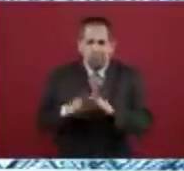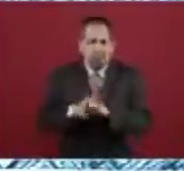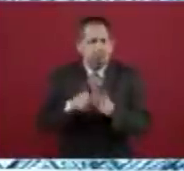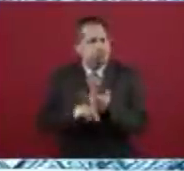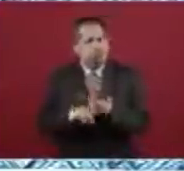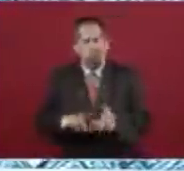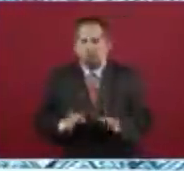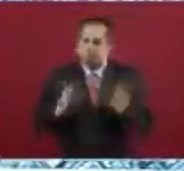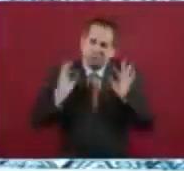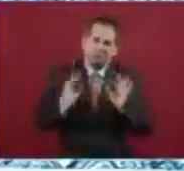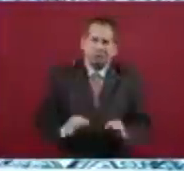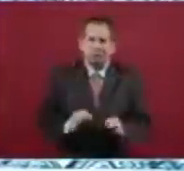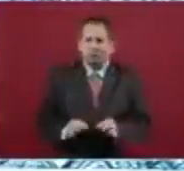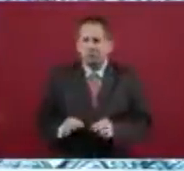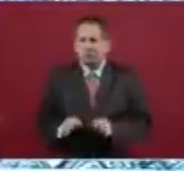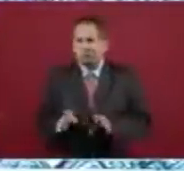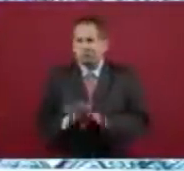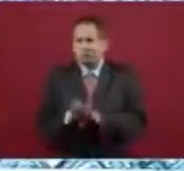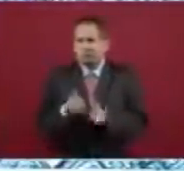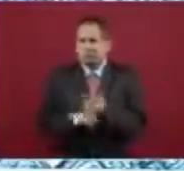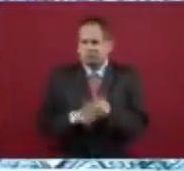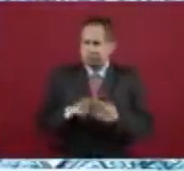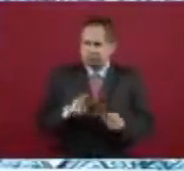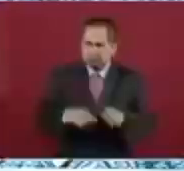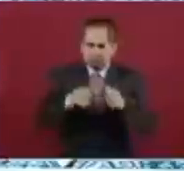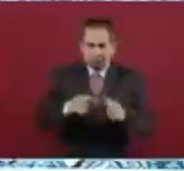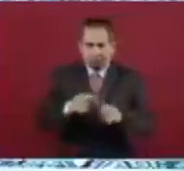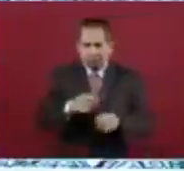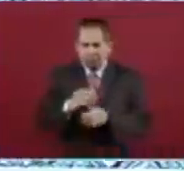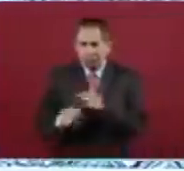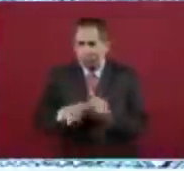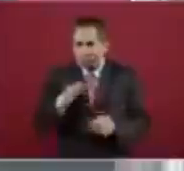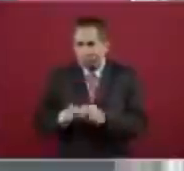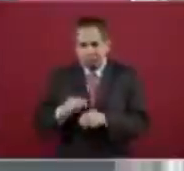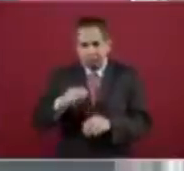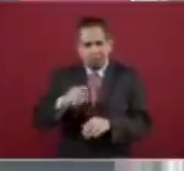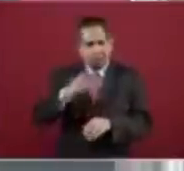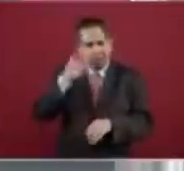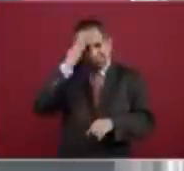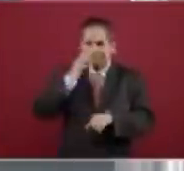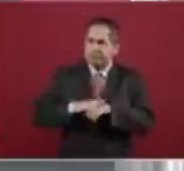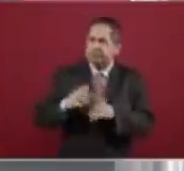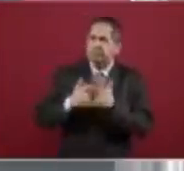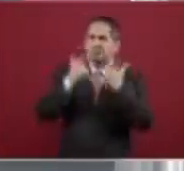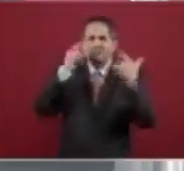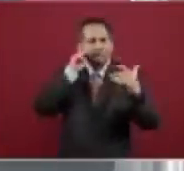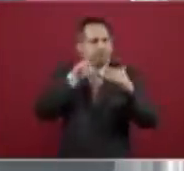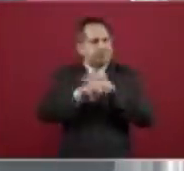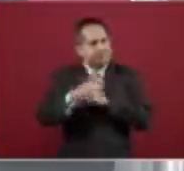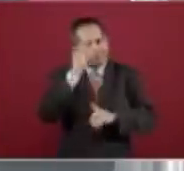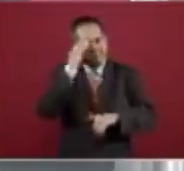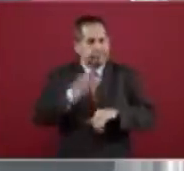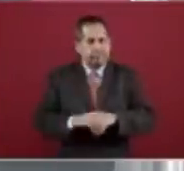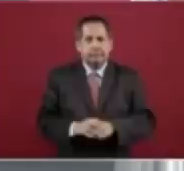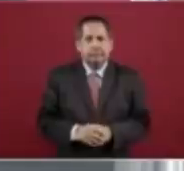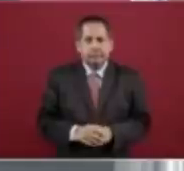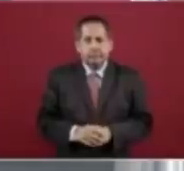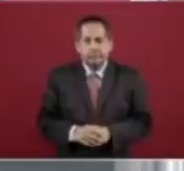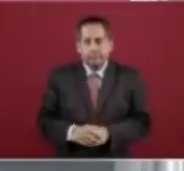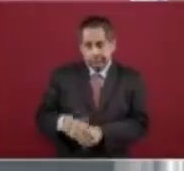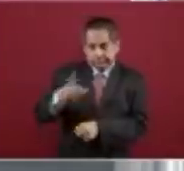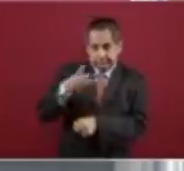carácter de darle su lugar como memoria histórica del país. La tercera